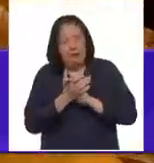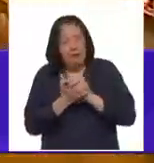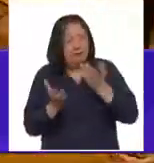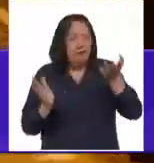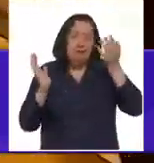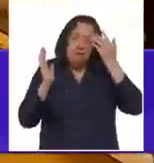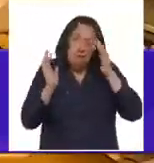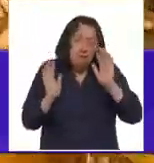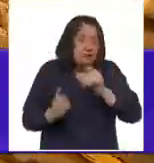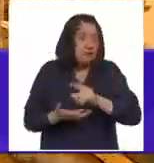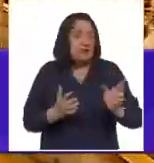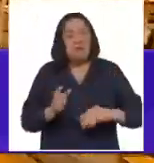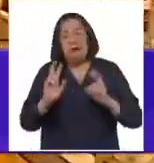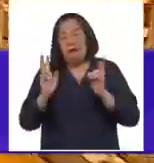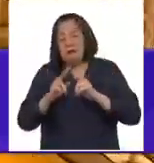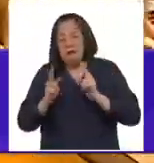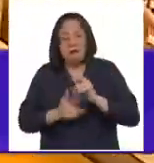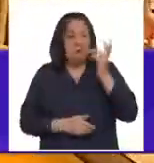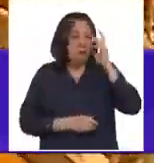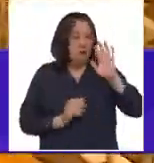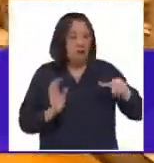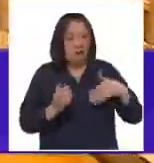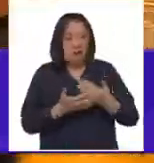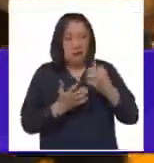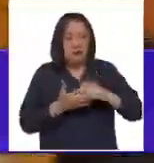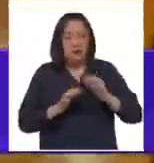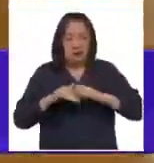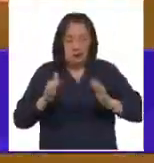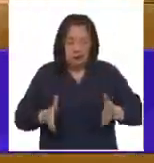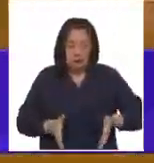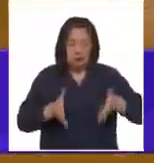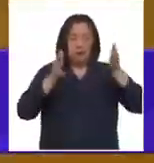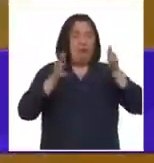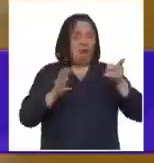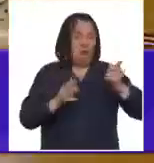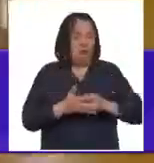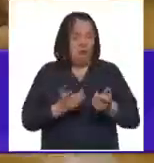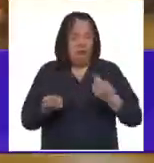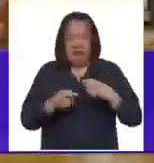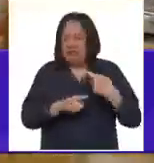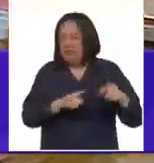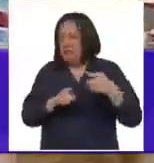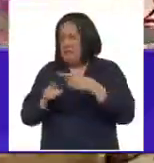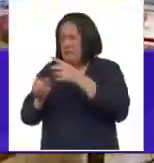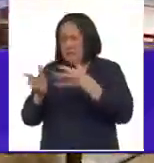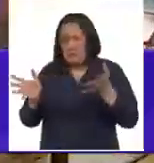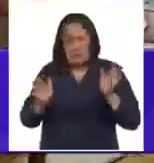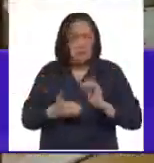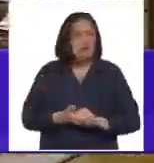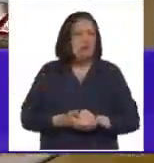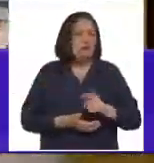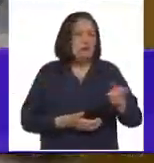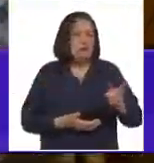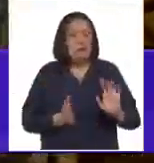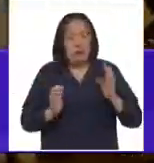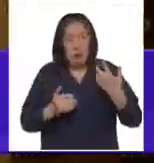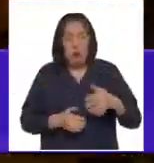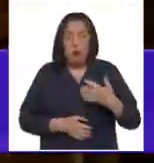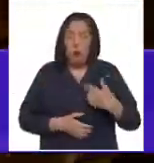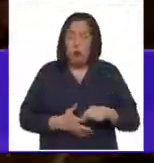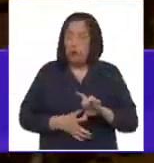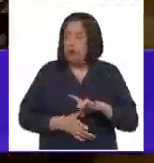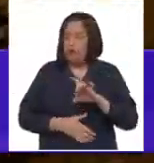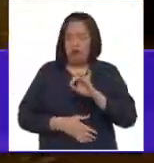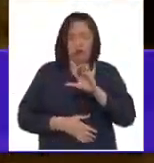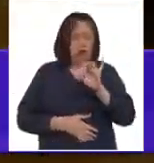amiga, quién sabe, la cuñada. Y es por ello que hemos llegado a este centro comercial donde están vendiendo, pues, de todo en realidad, ¿eh? Mesa Redonda está con una